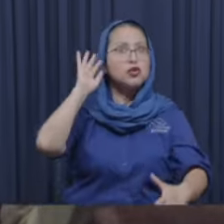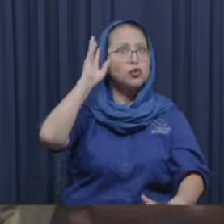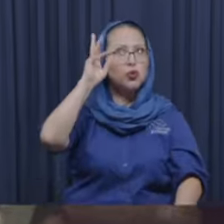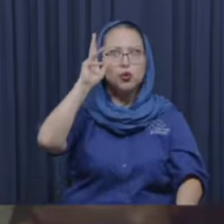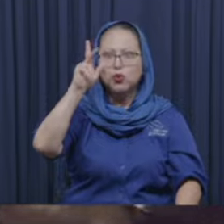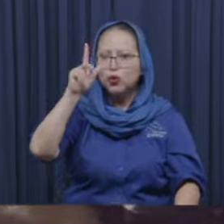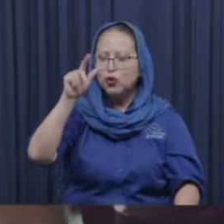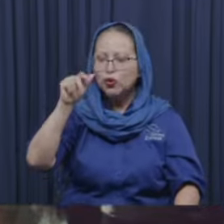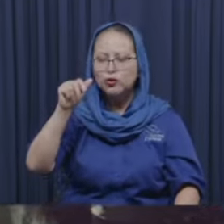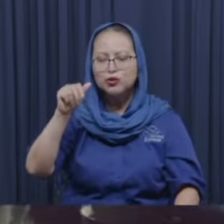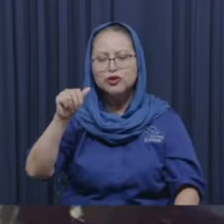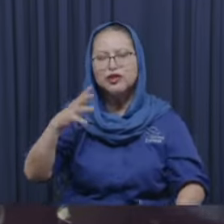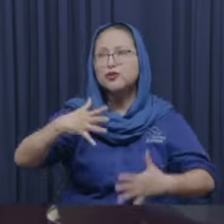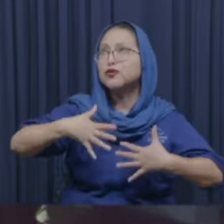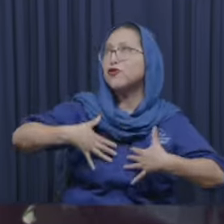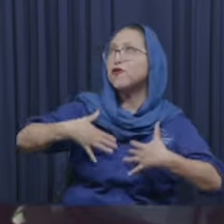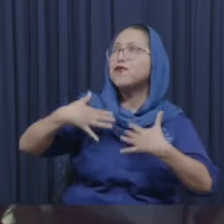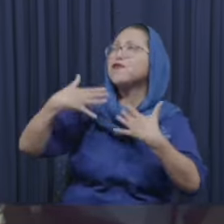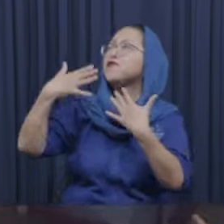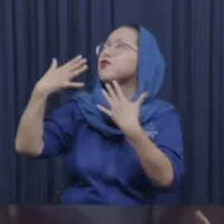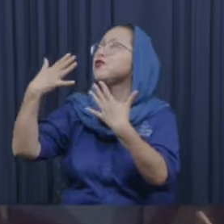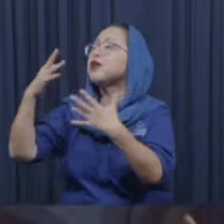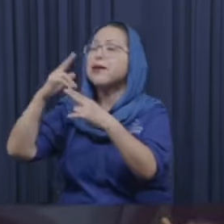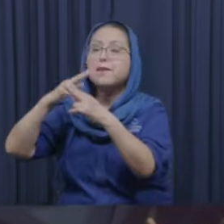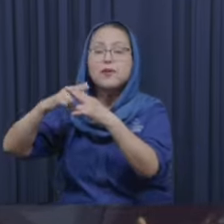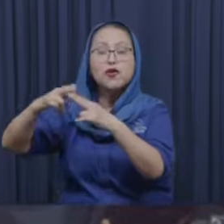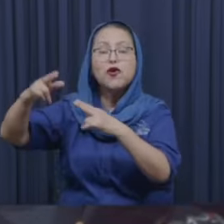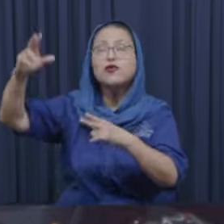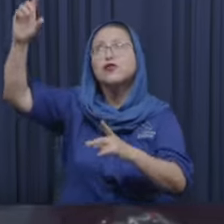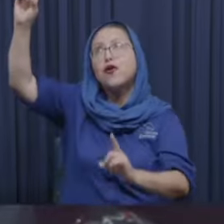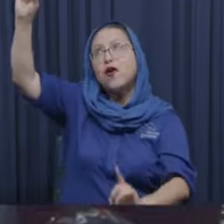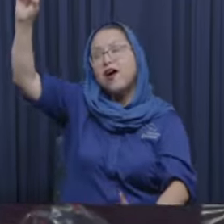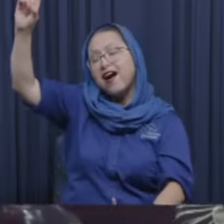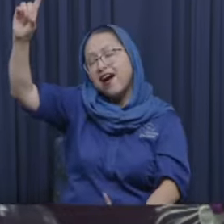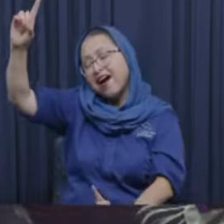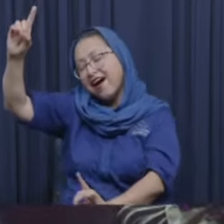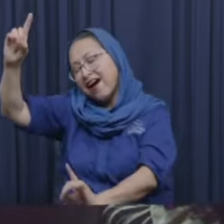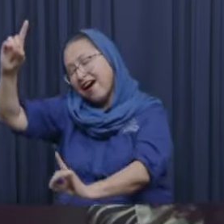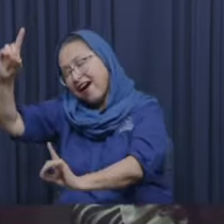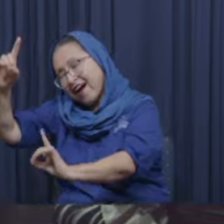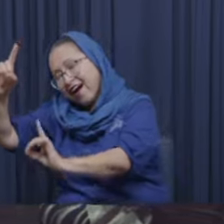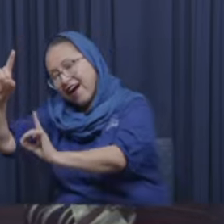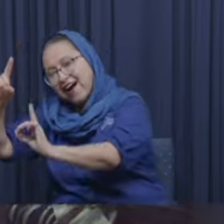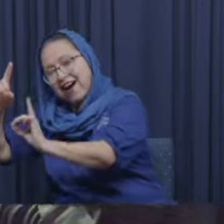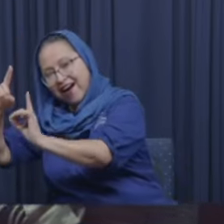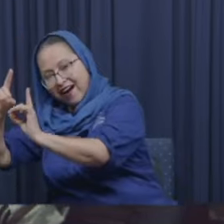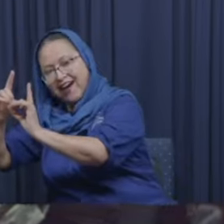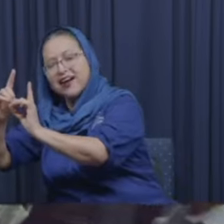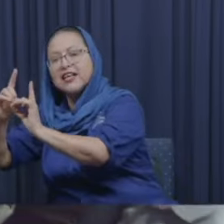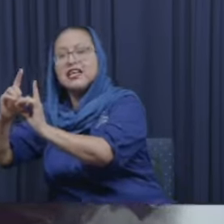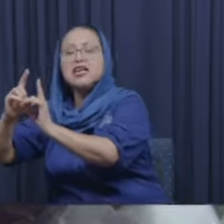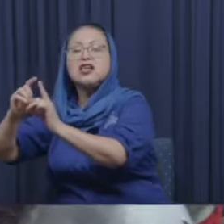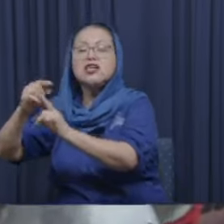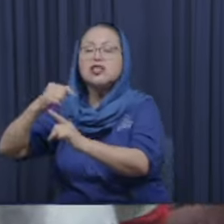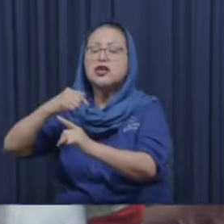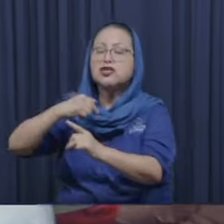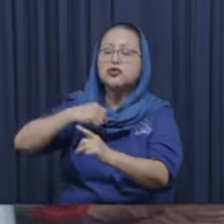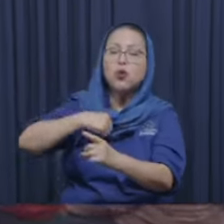cada dí esperándote tal como la novia leso esper